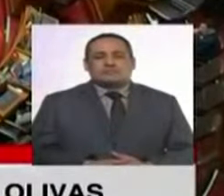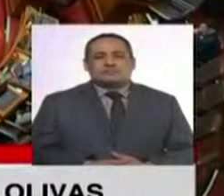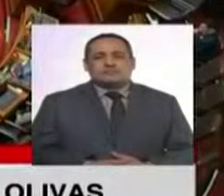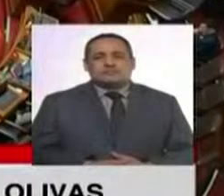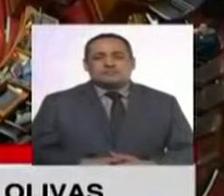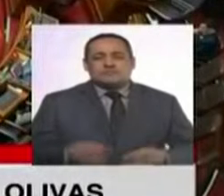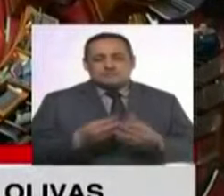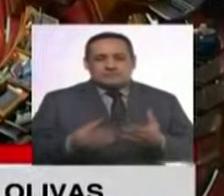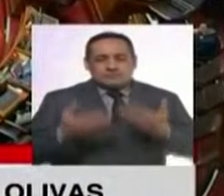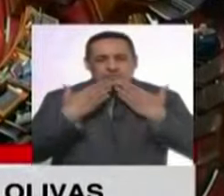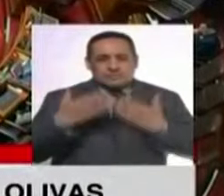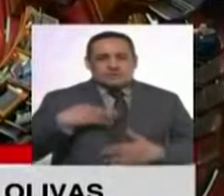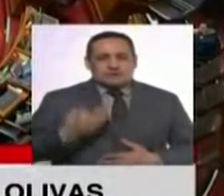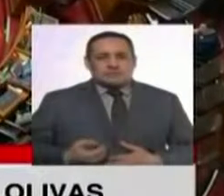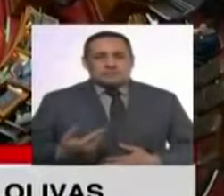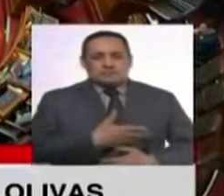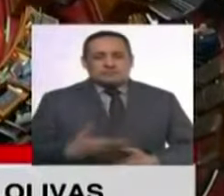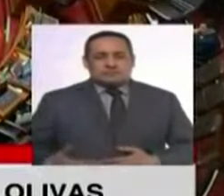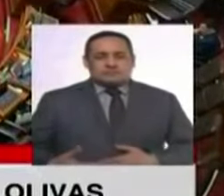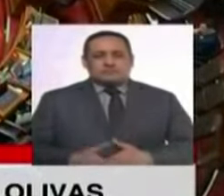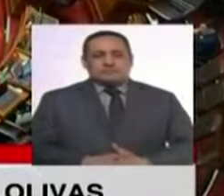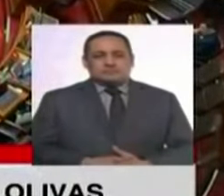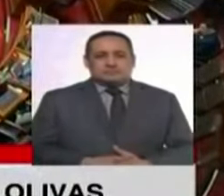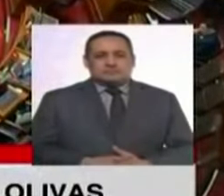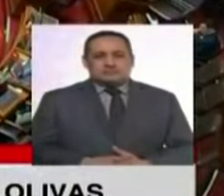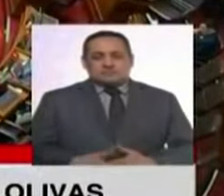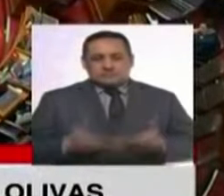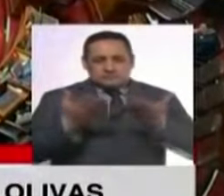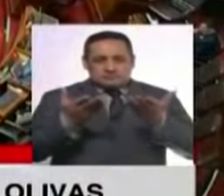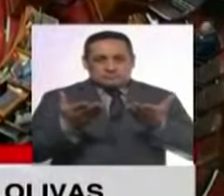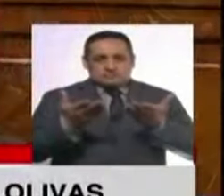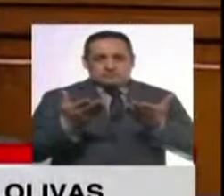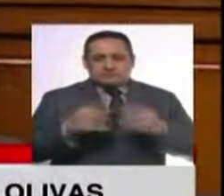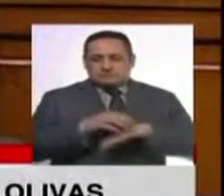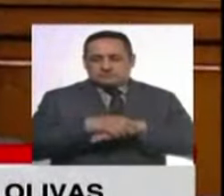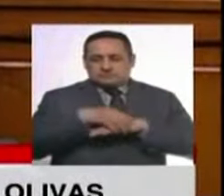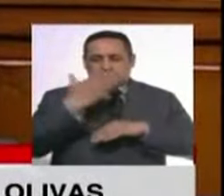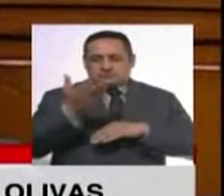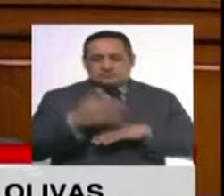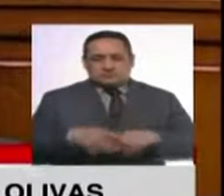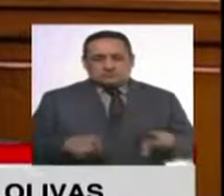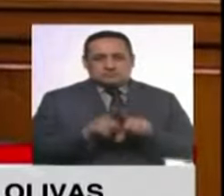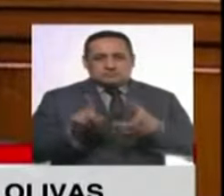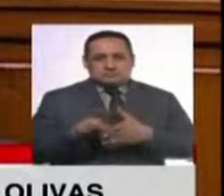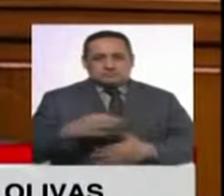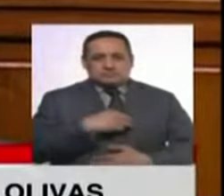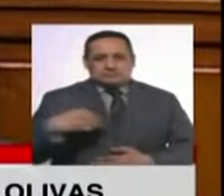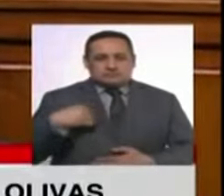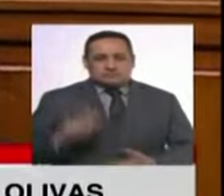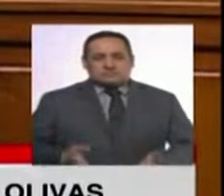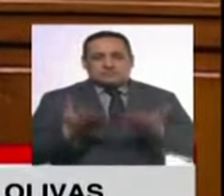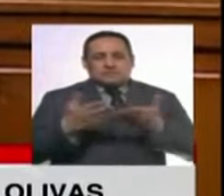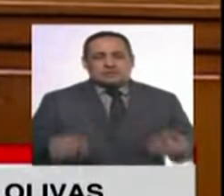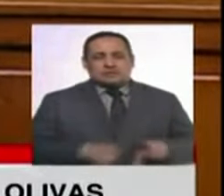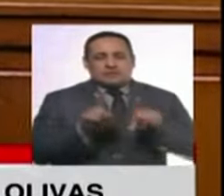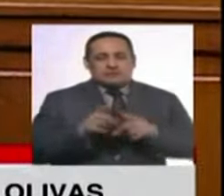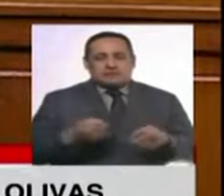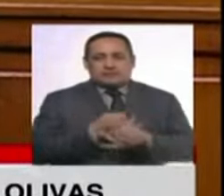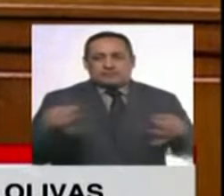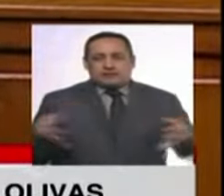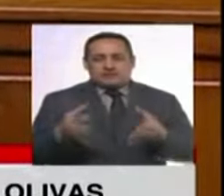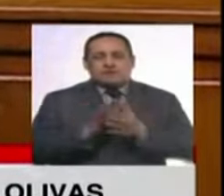gracias señora presidenta por su intermedio saludar al Señor ministro y también a mis